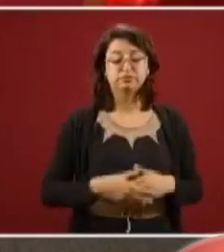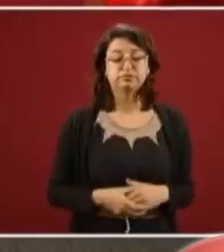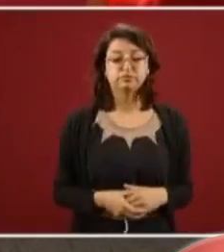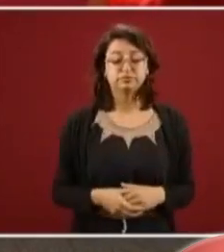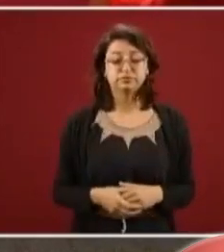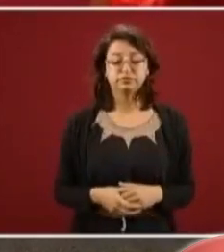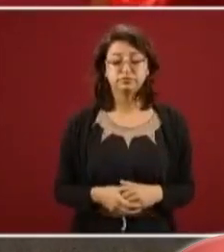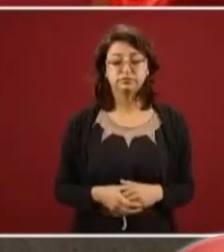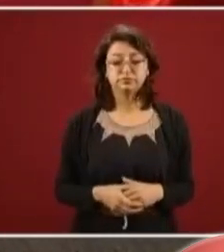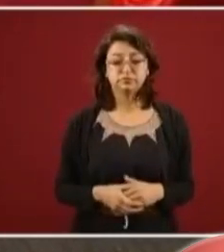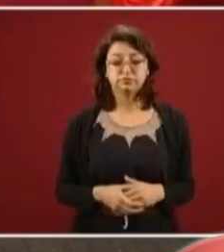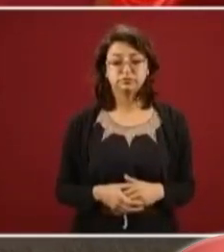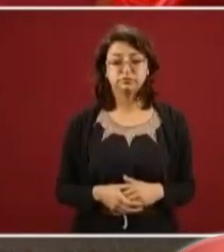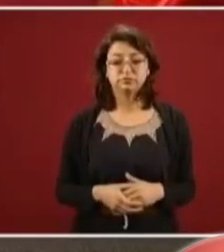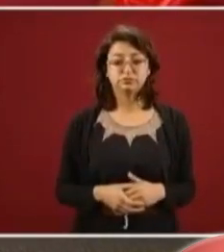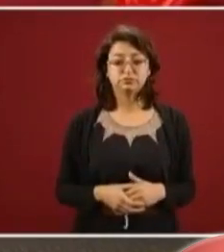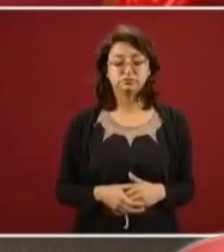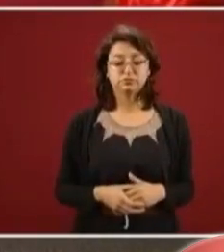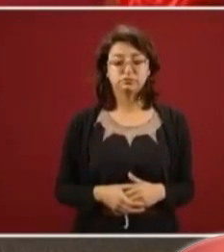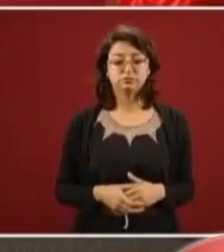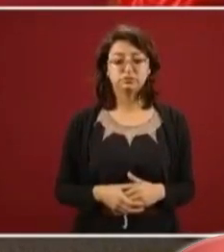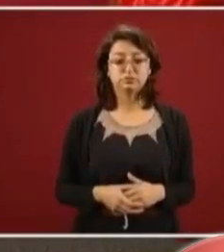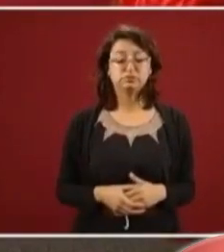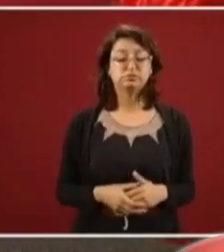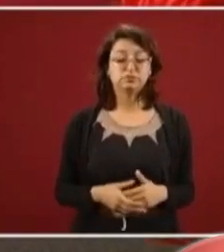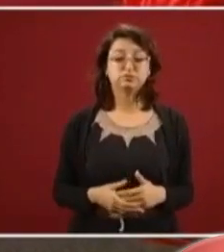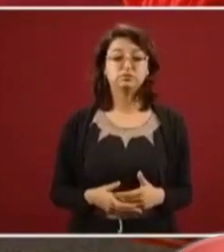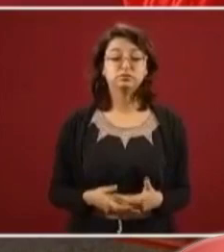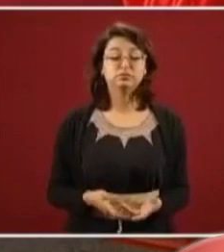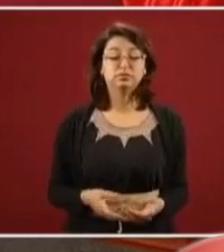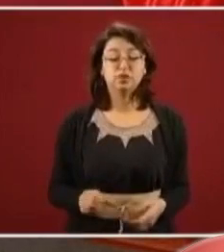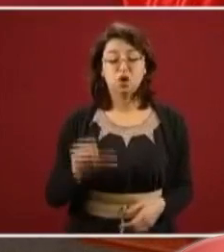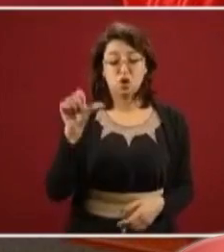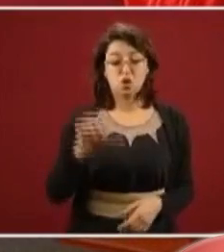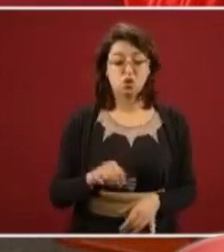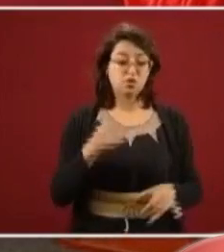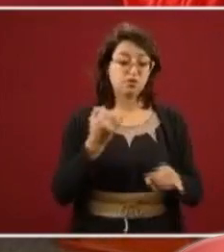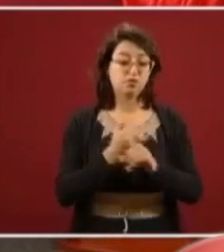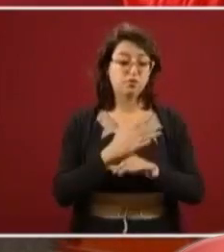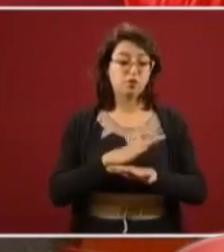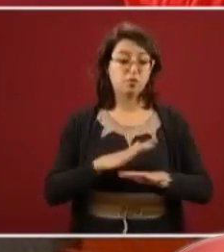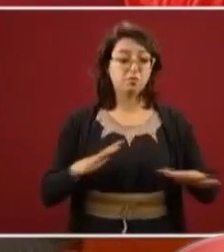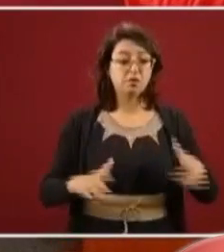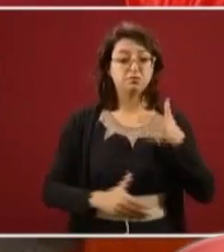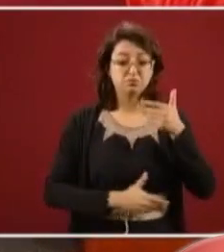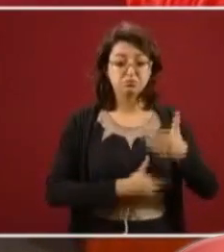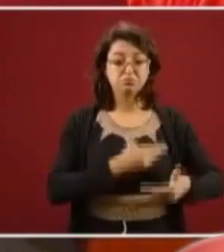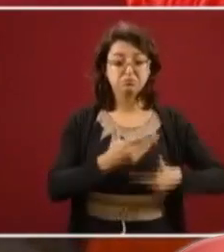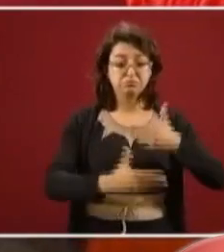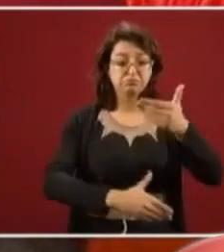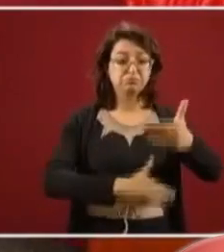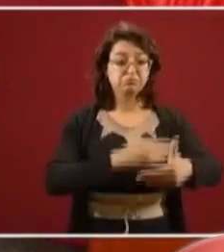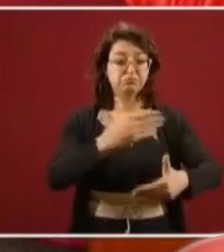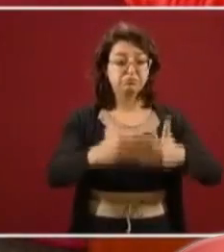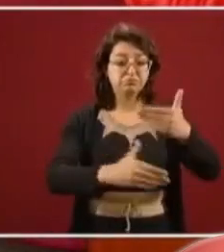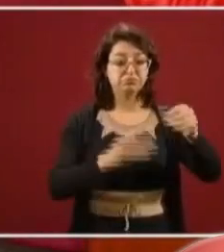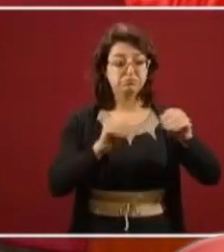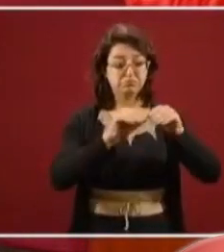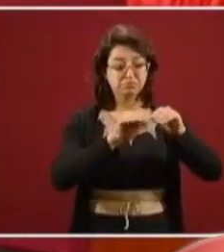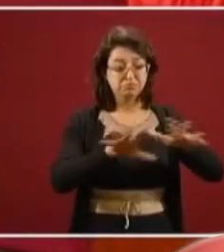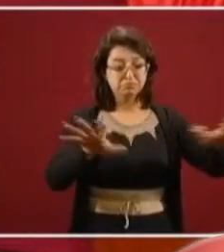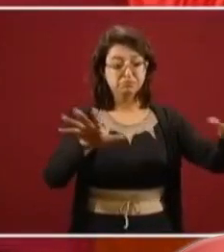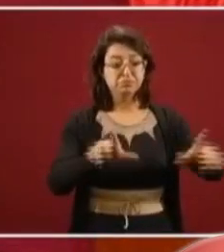que hoy tuvimos un informe sobre cómo vamos en este propósito